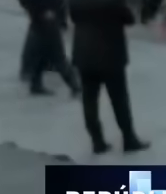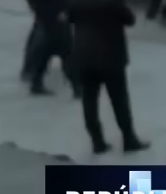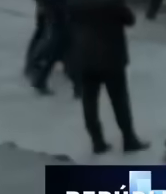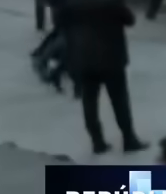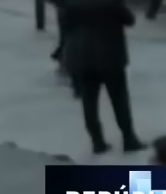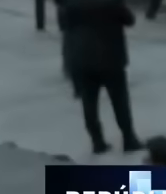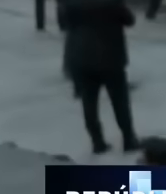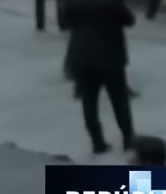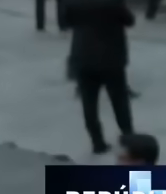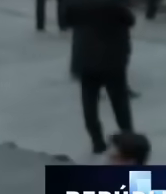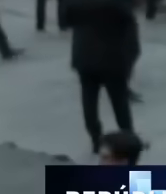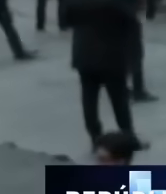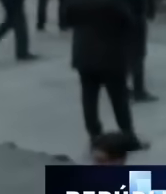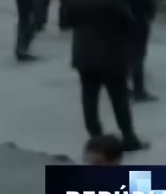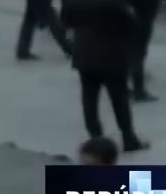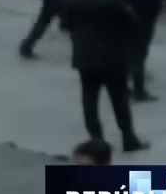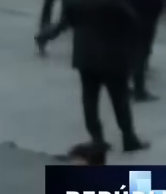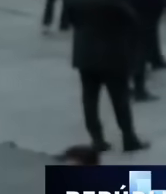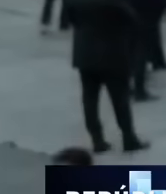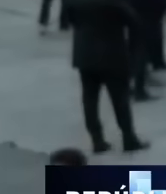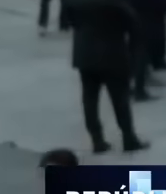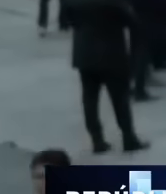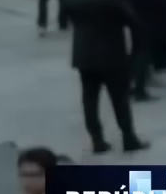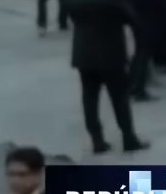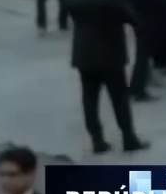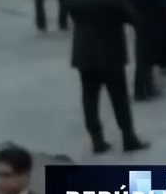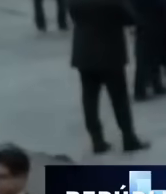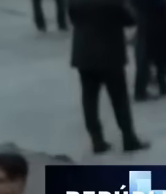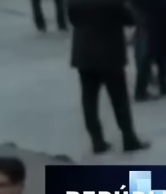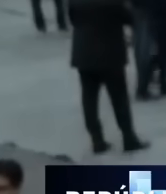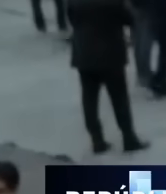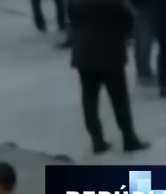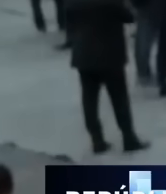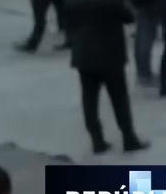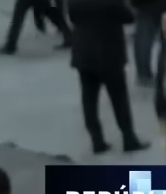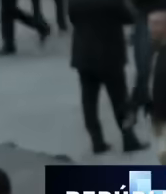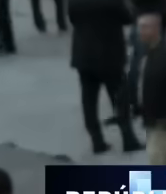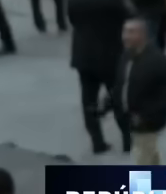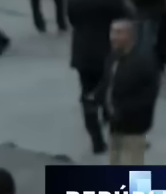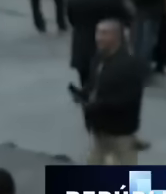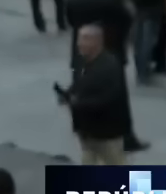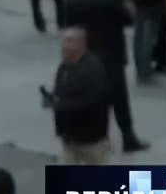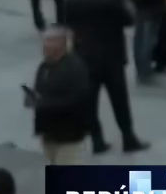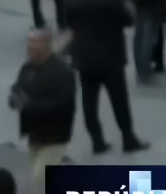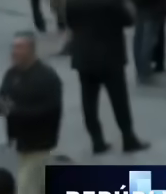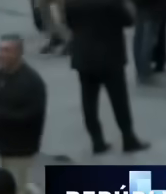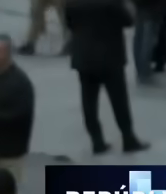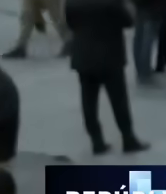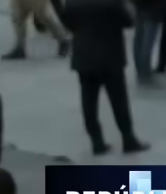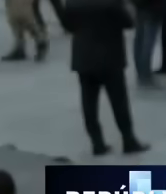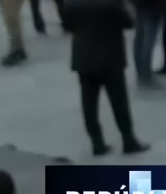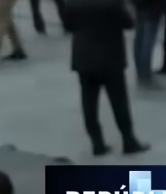El oficialismo cuestionó el por qué sí se puede elegir al Ejecutivo y al Legislativo por el voto popular y no al Poder Judicial.